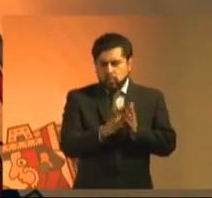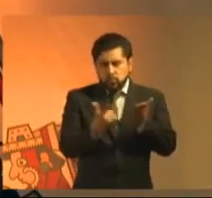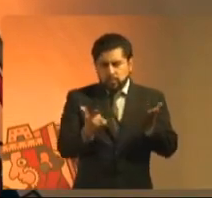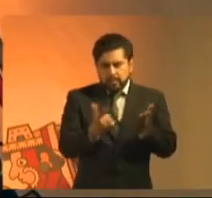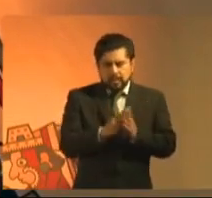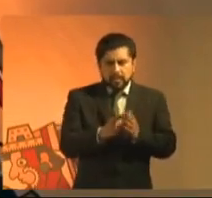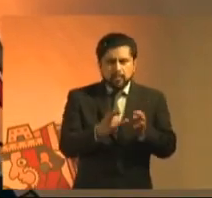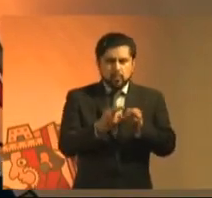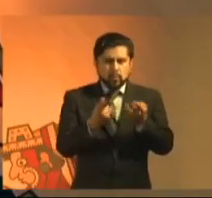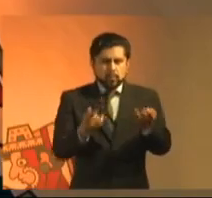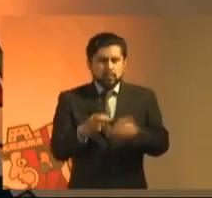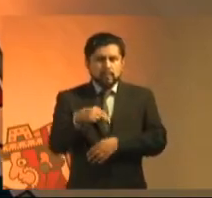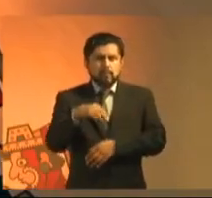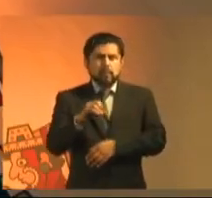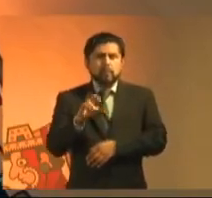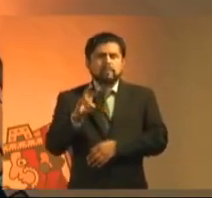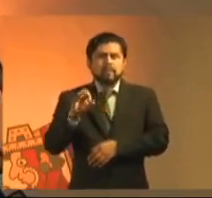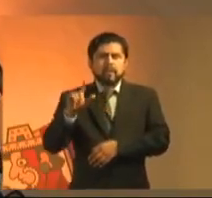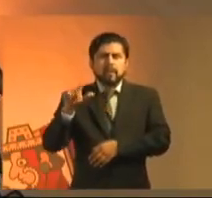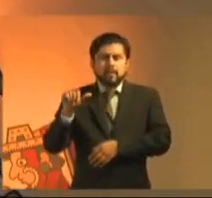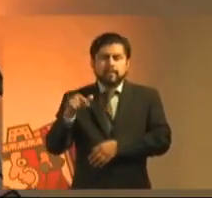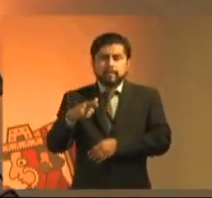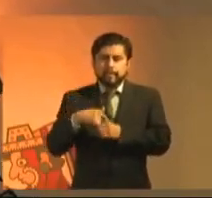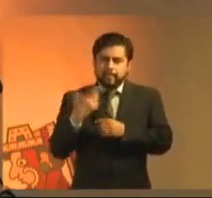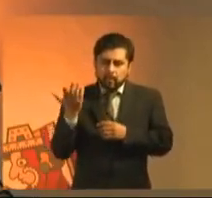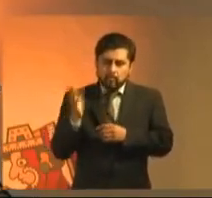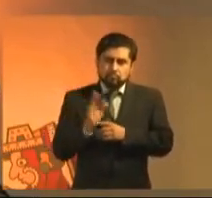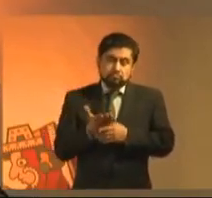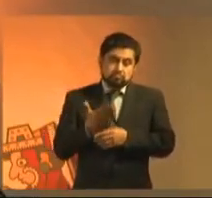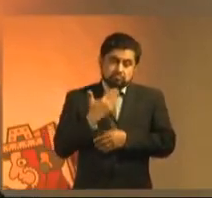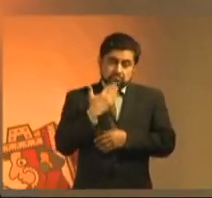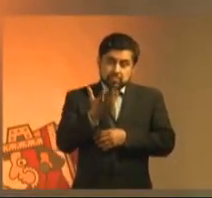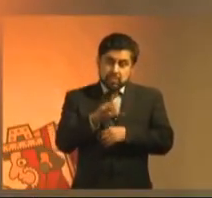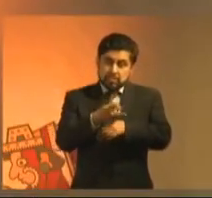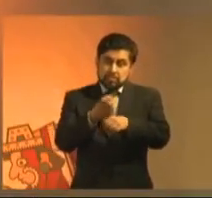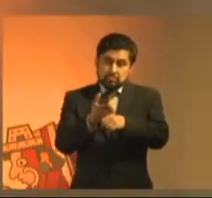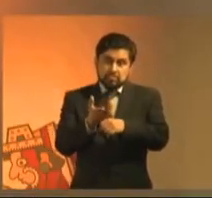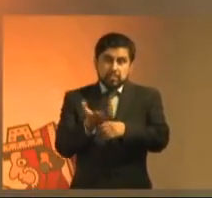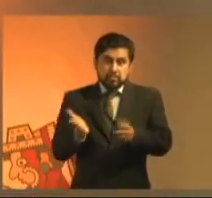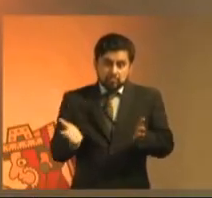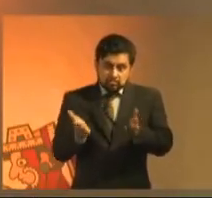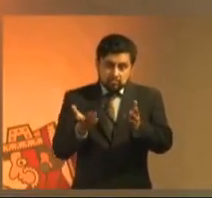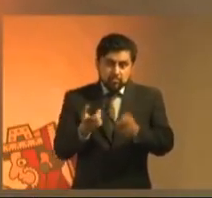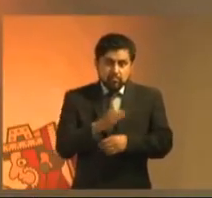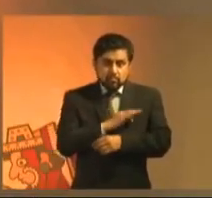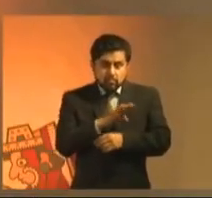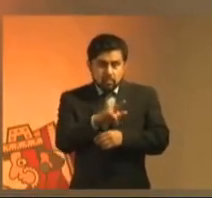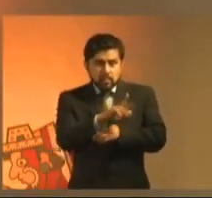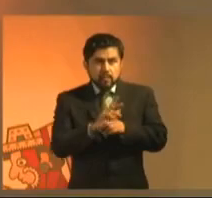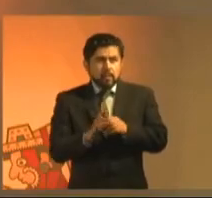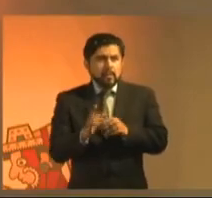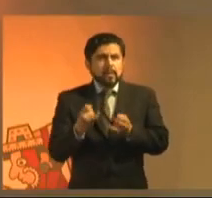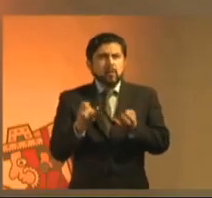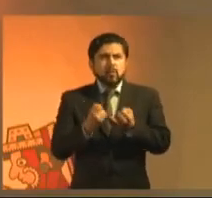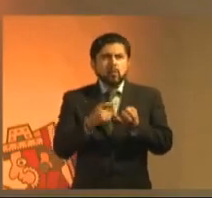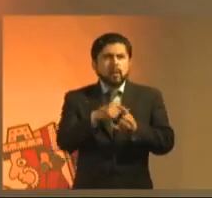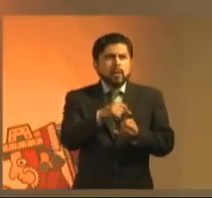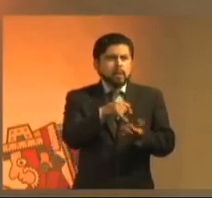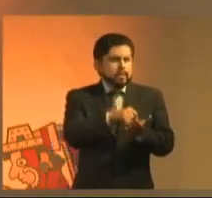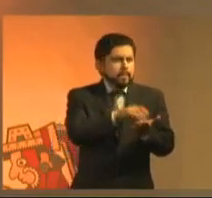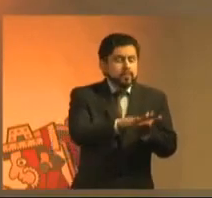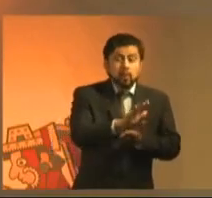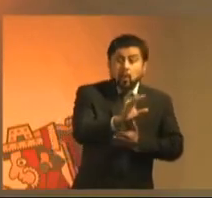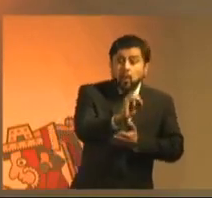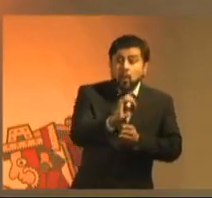convencerlos de que lo compren sobre todo trate de convencerlos de que lo lea además se puede comprar en kings le sale más barato y lorena